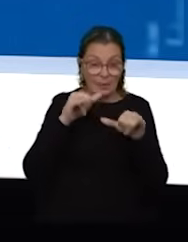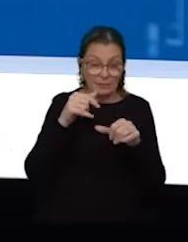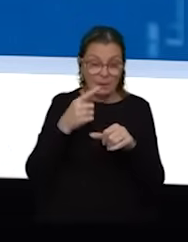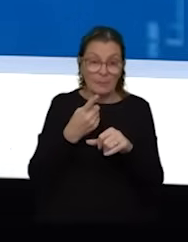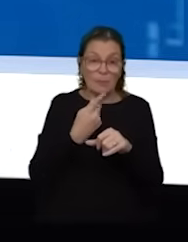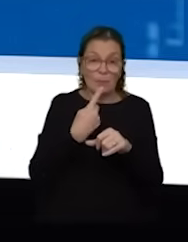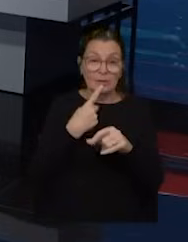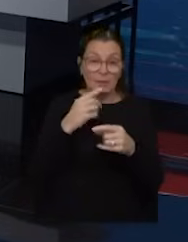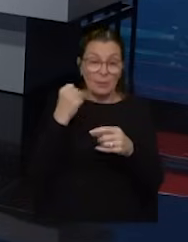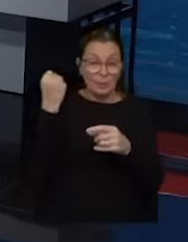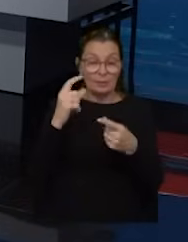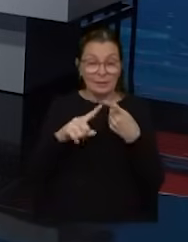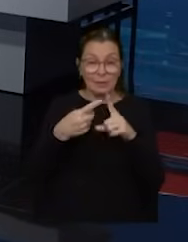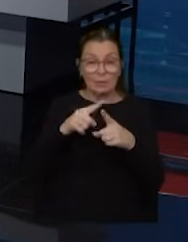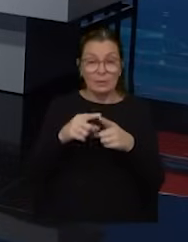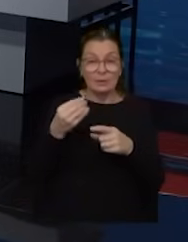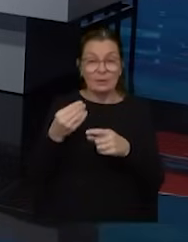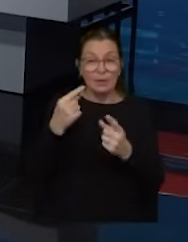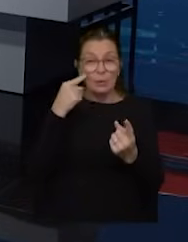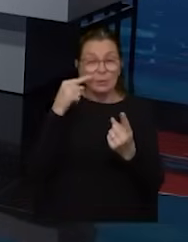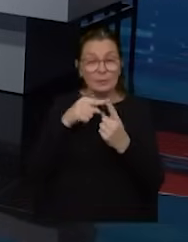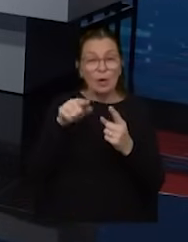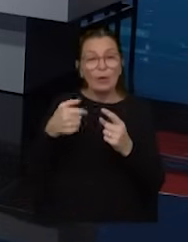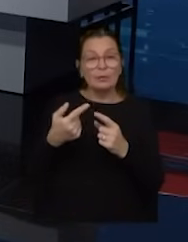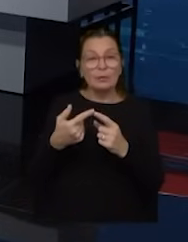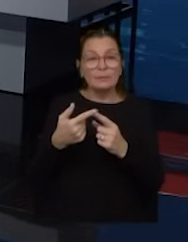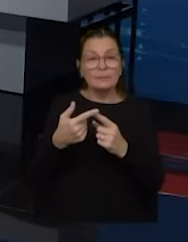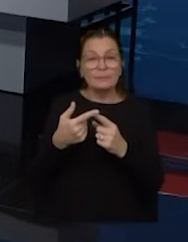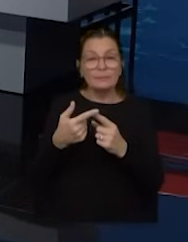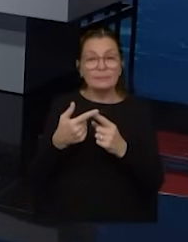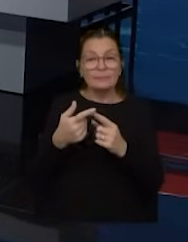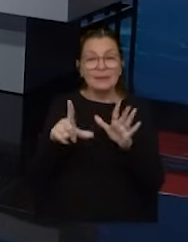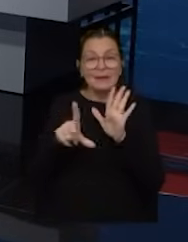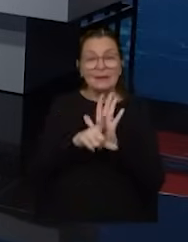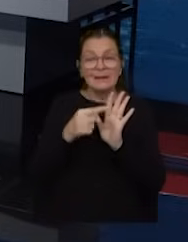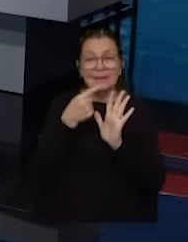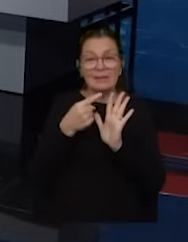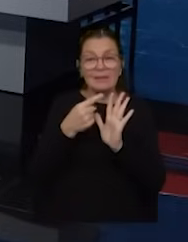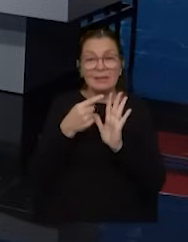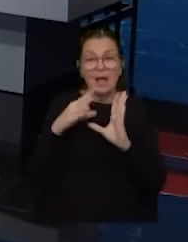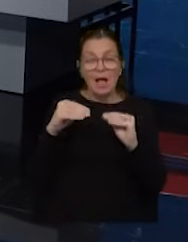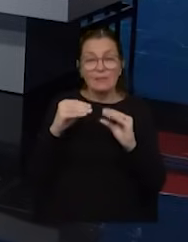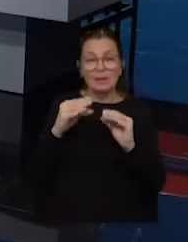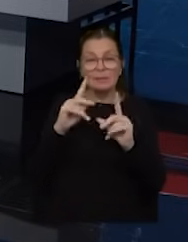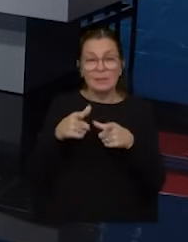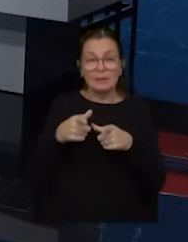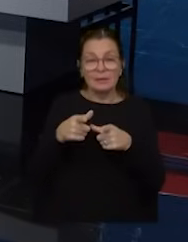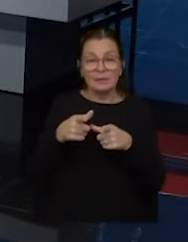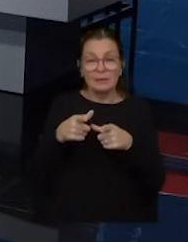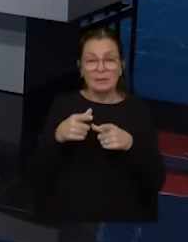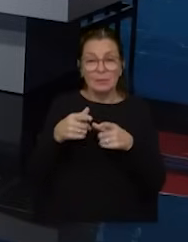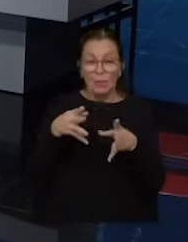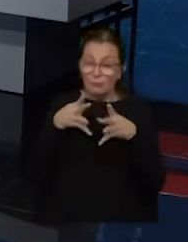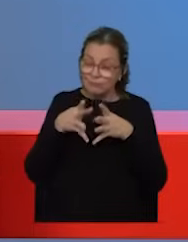fundamental discutir Martín Eh quiero centrarme en en Otro aspecto de de de la ley que hace referencia y y también es una